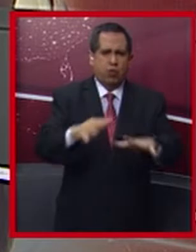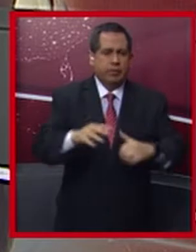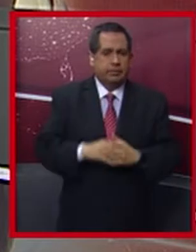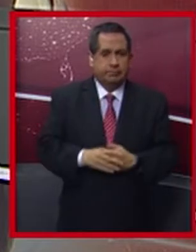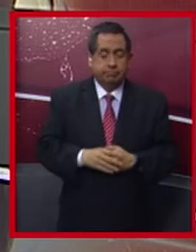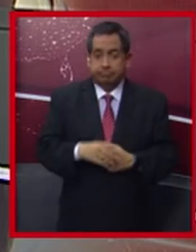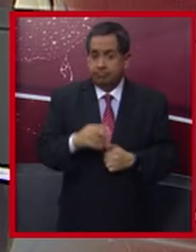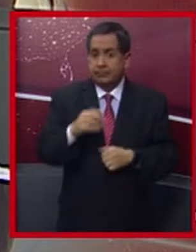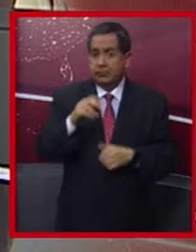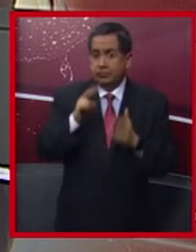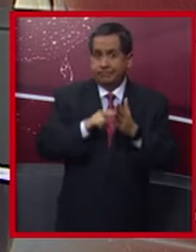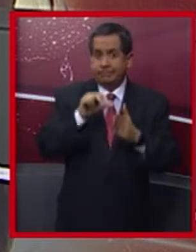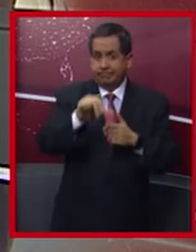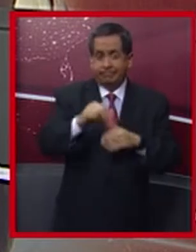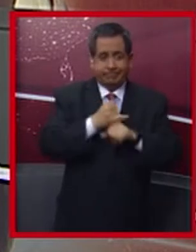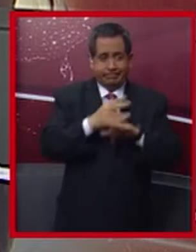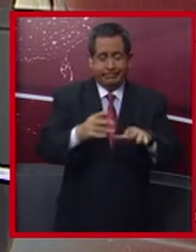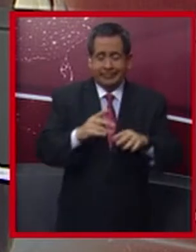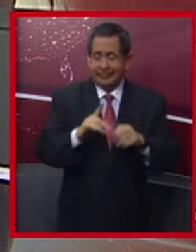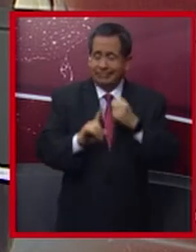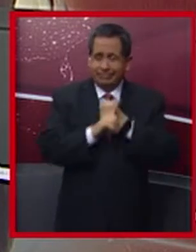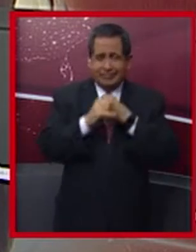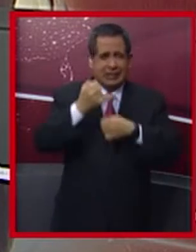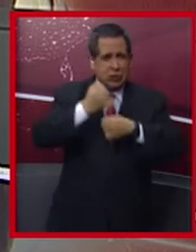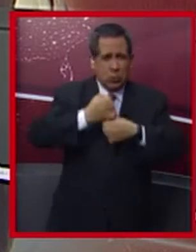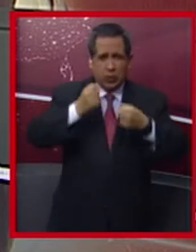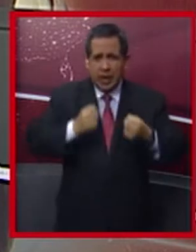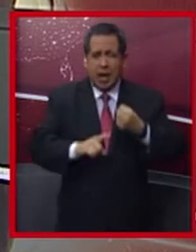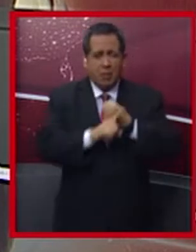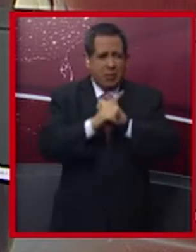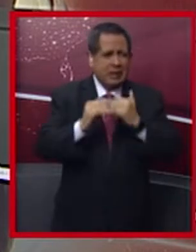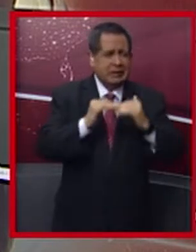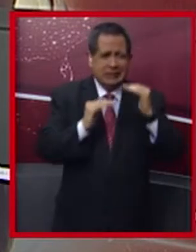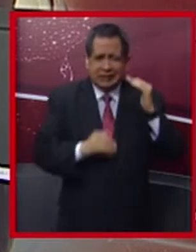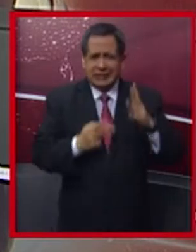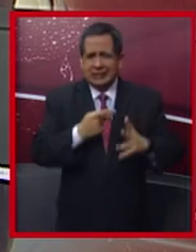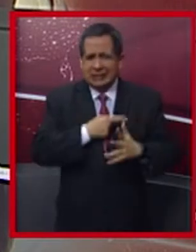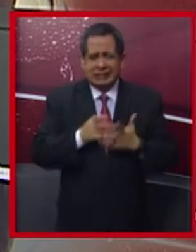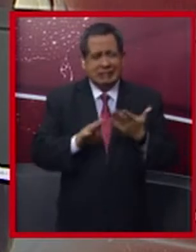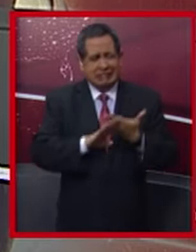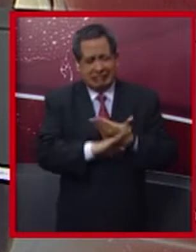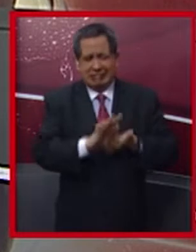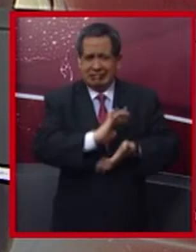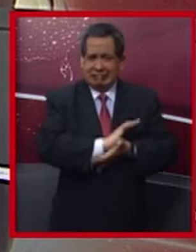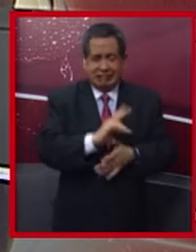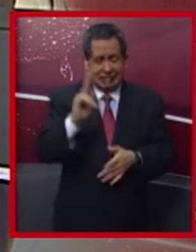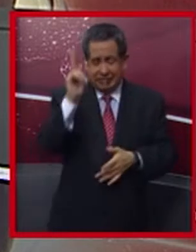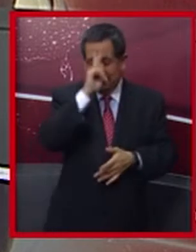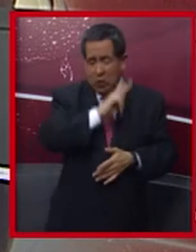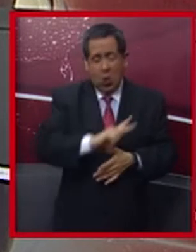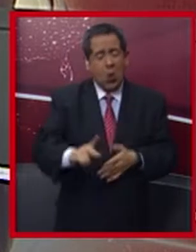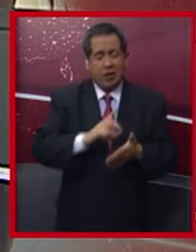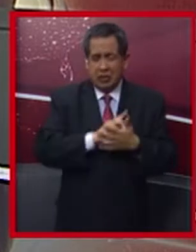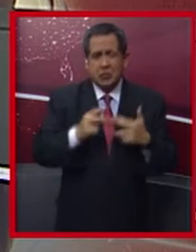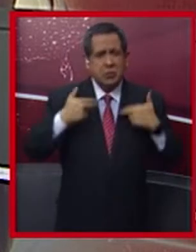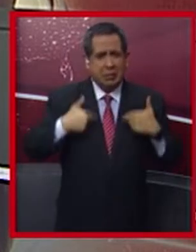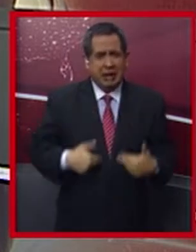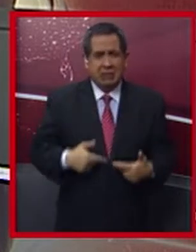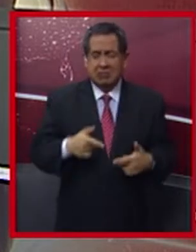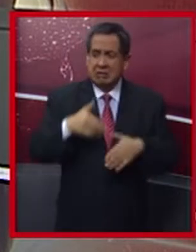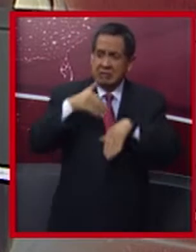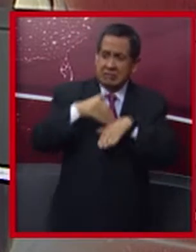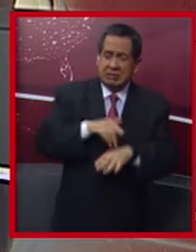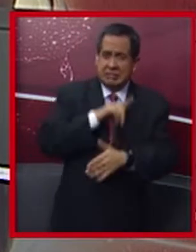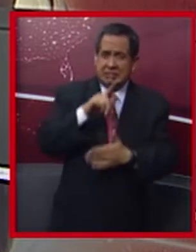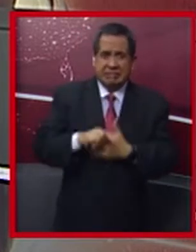coyuntura crítica de derechos humanos, inseguridad, violencia, desigualdad, pobreza y exclusión, así como debilidad del Estado de Derecho y falta